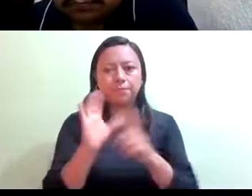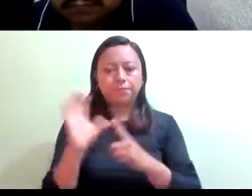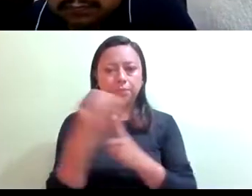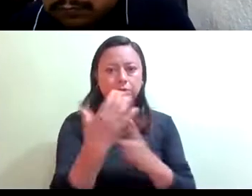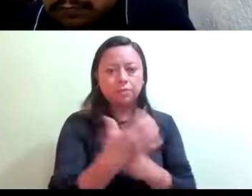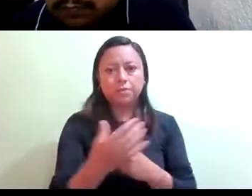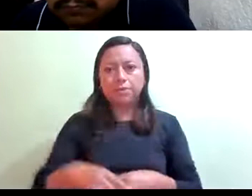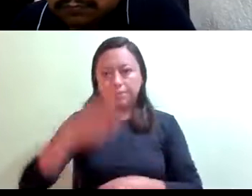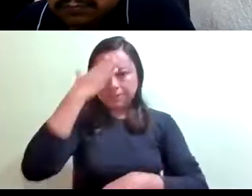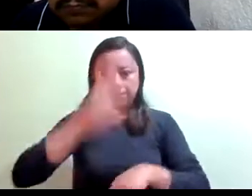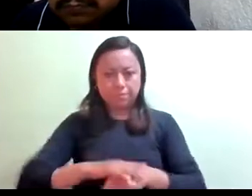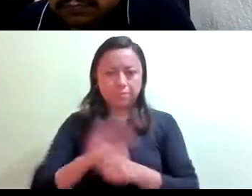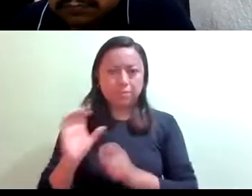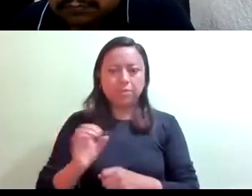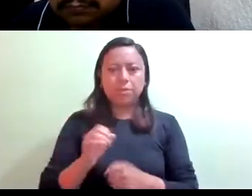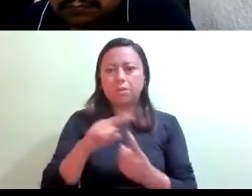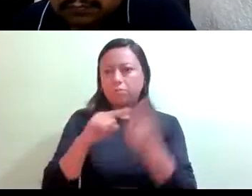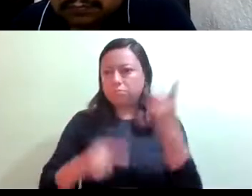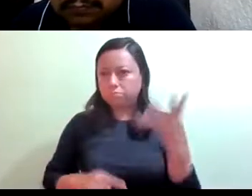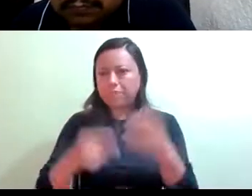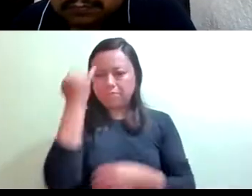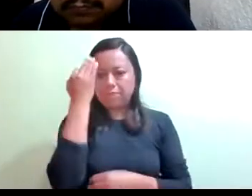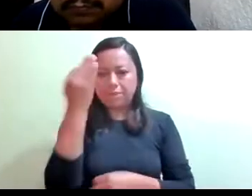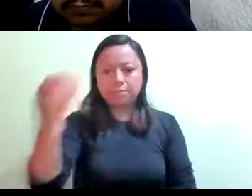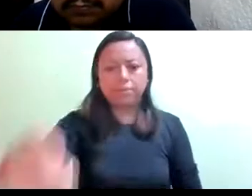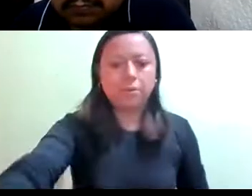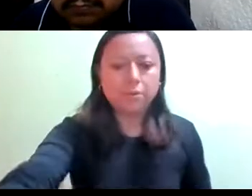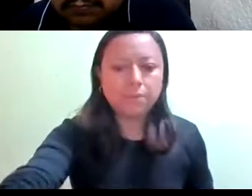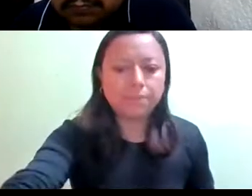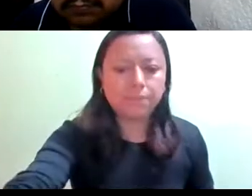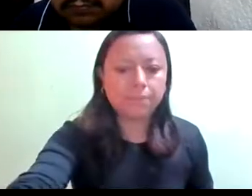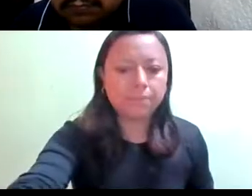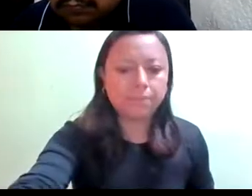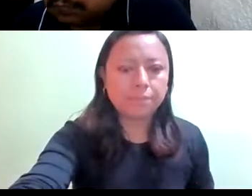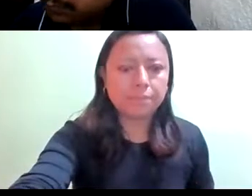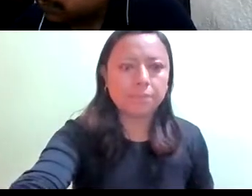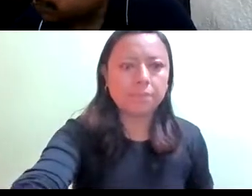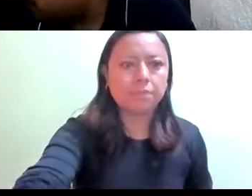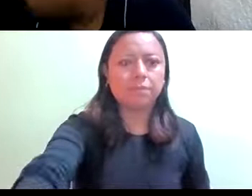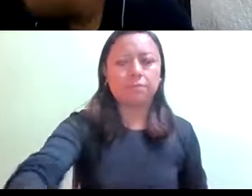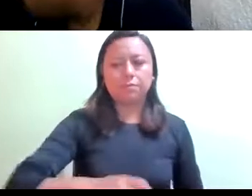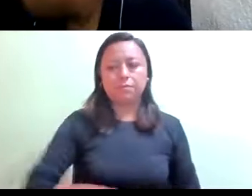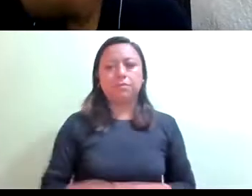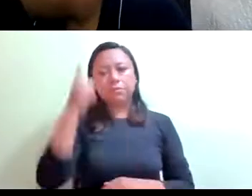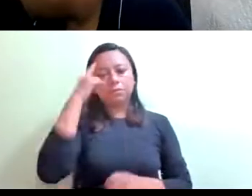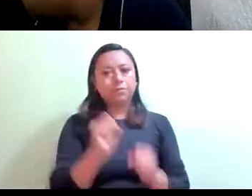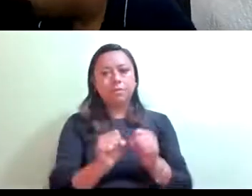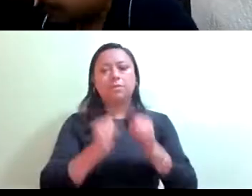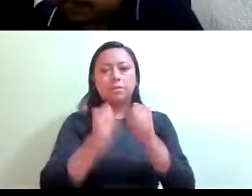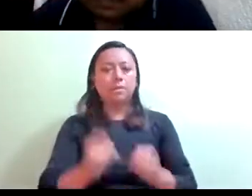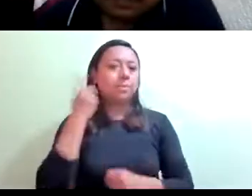a corto, mediano y largo plazo la Comisión de Derechos Humanos de la Ciudad de México, a fin de fortalecer las políticas públicas y